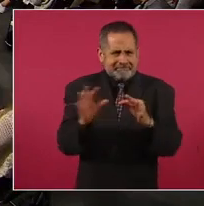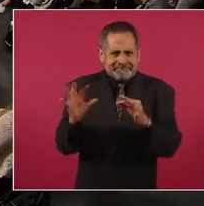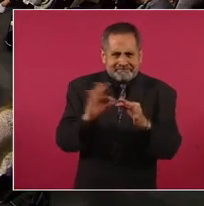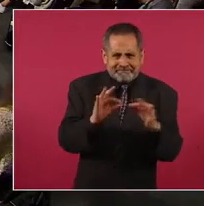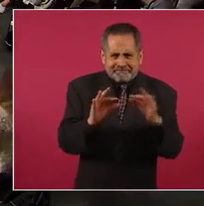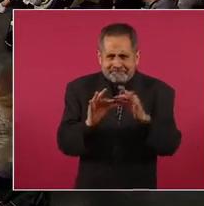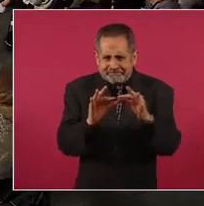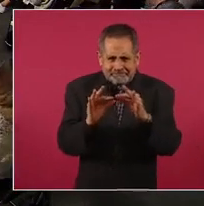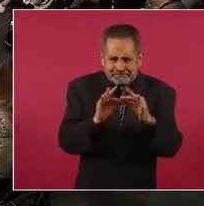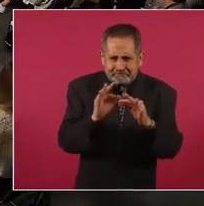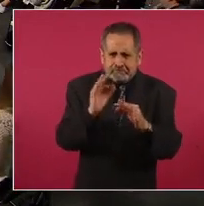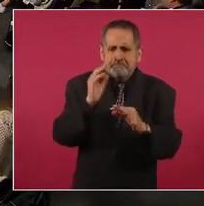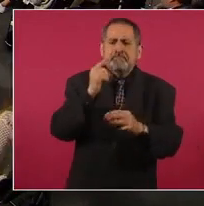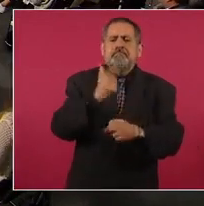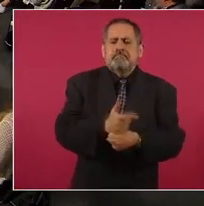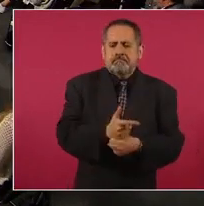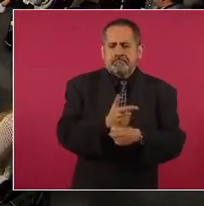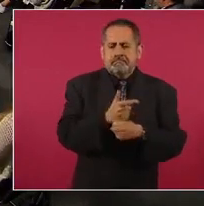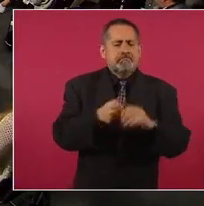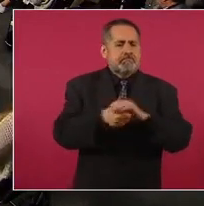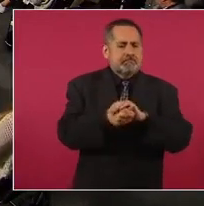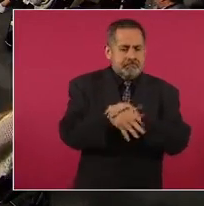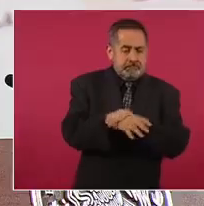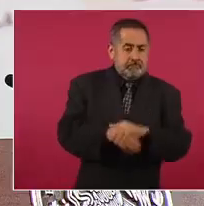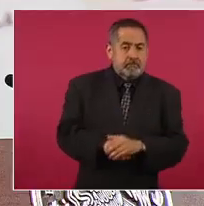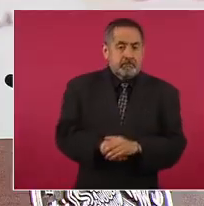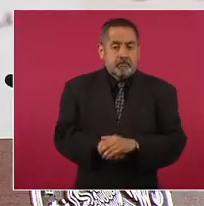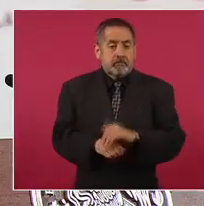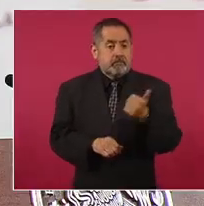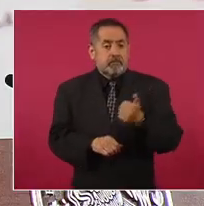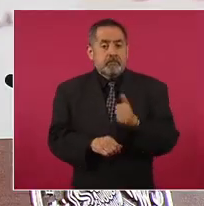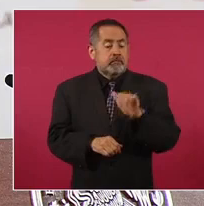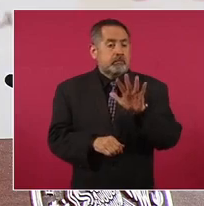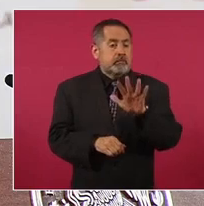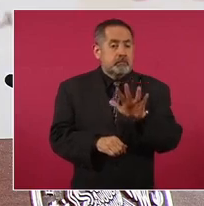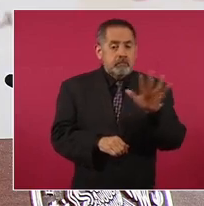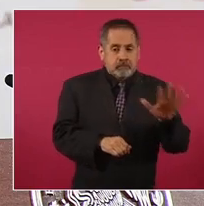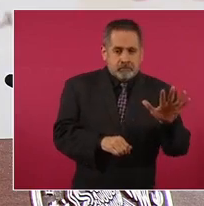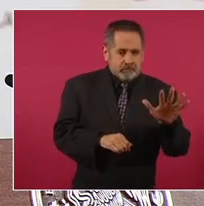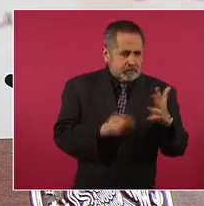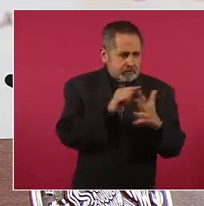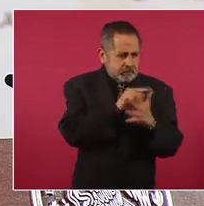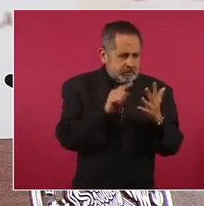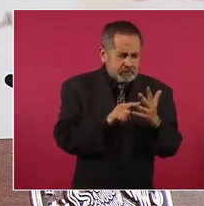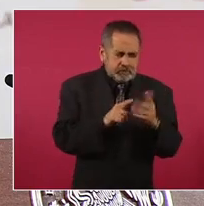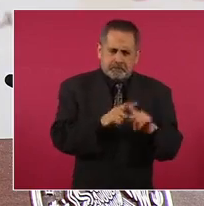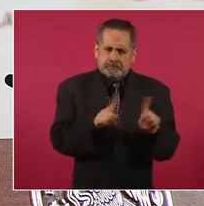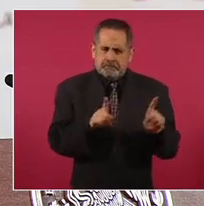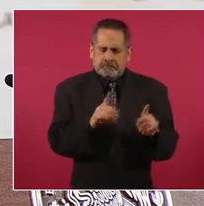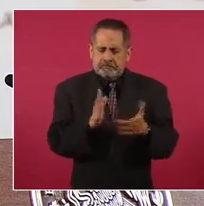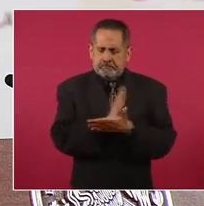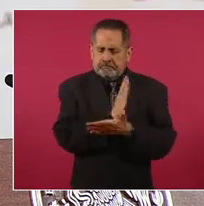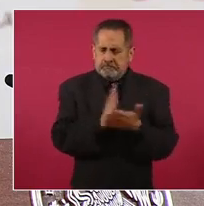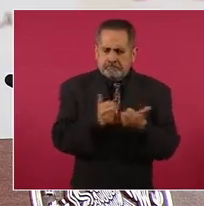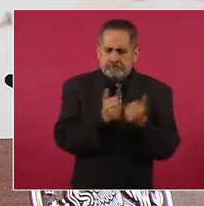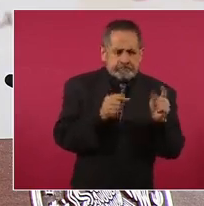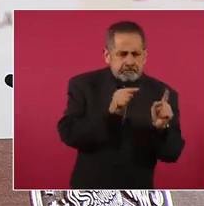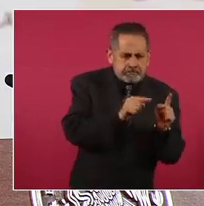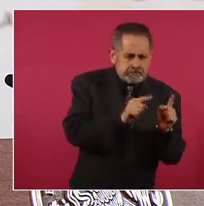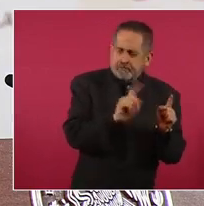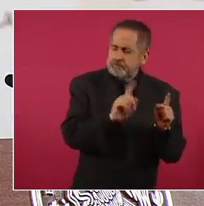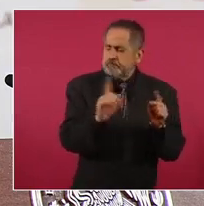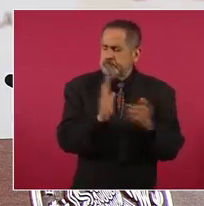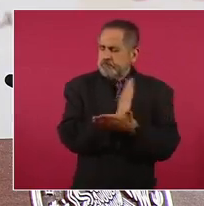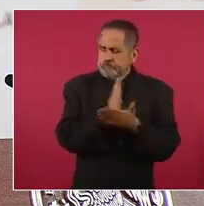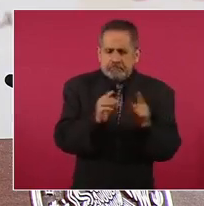55 de estos eventos no coinciden con otras fuentes hasta este momento, porque continuamos